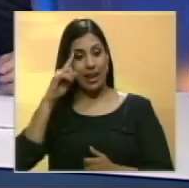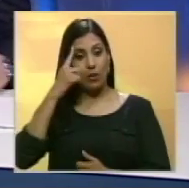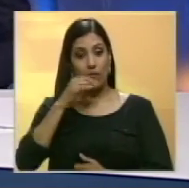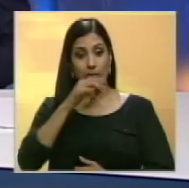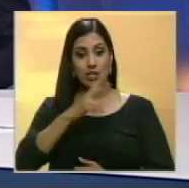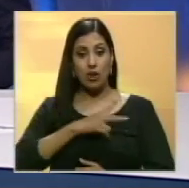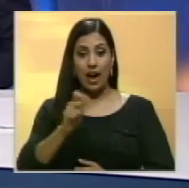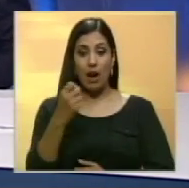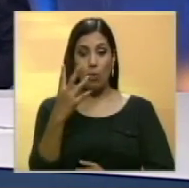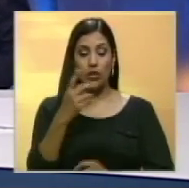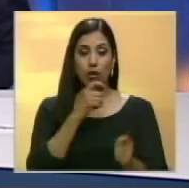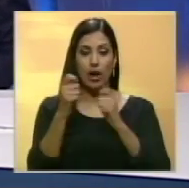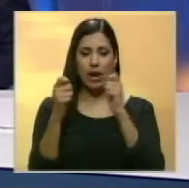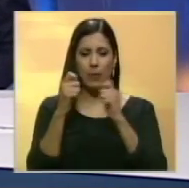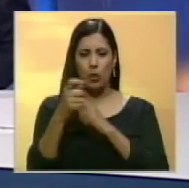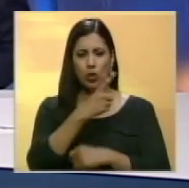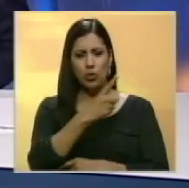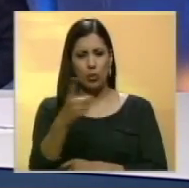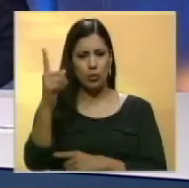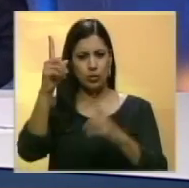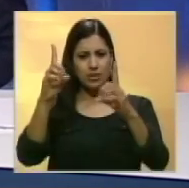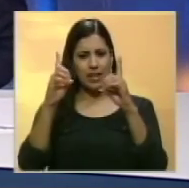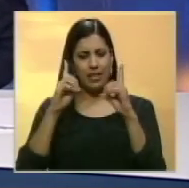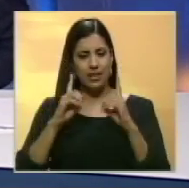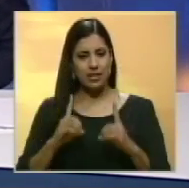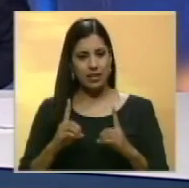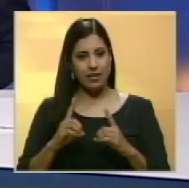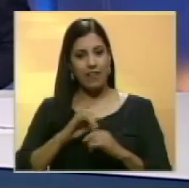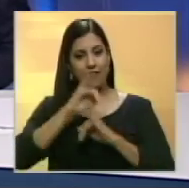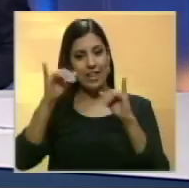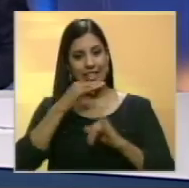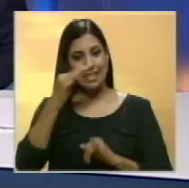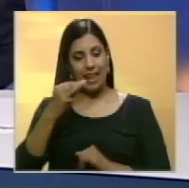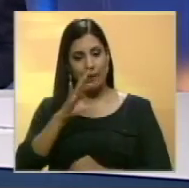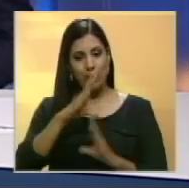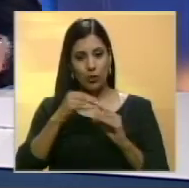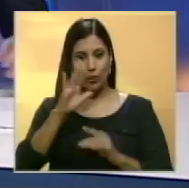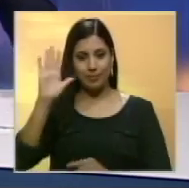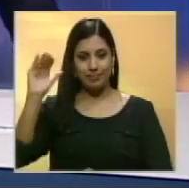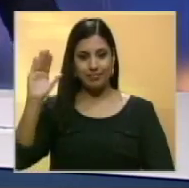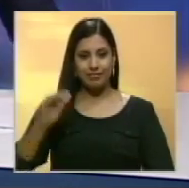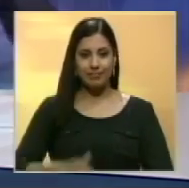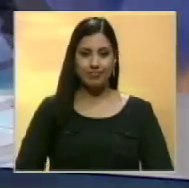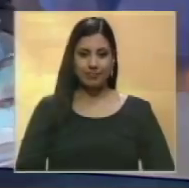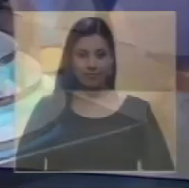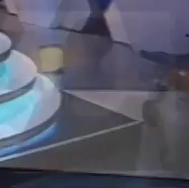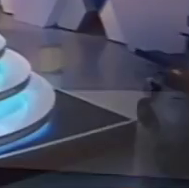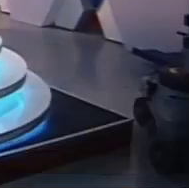Recuerden, Noticiero Venevisión, Canal 4 reporta y ustedes deciden. Feliz tarde para todos.